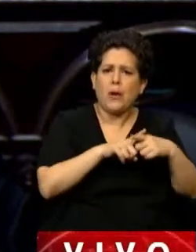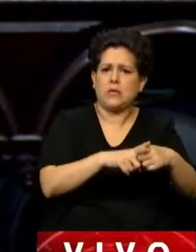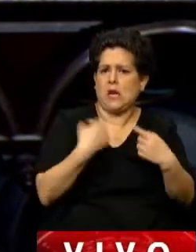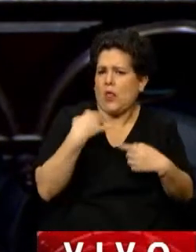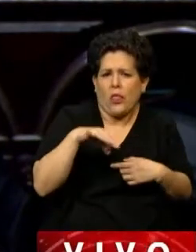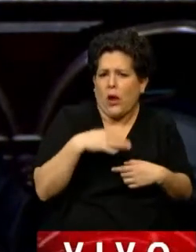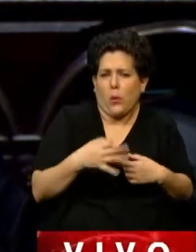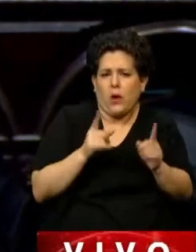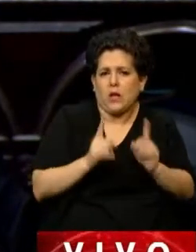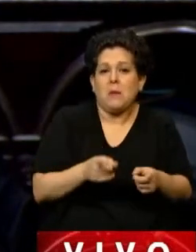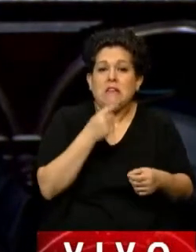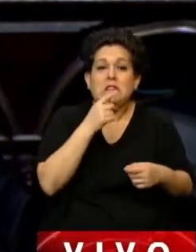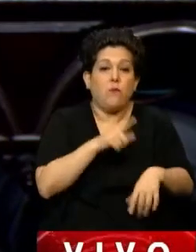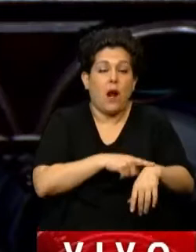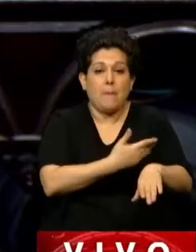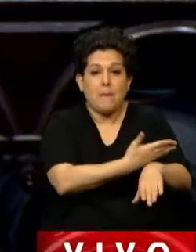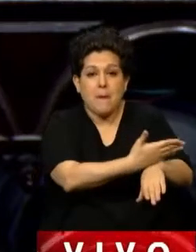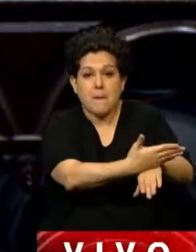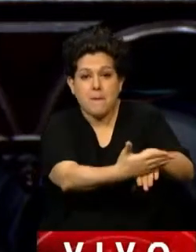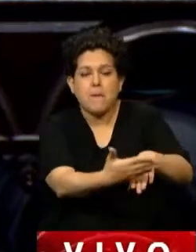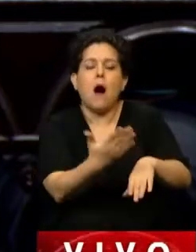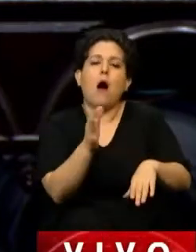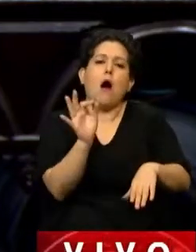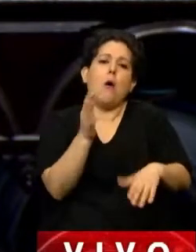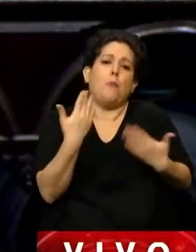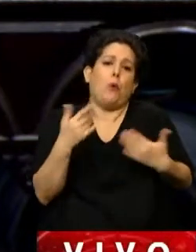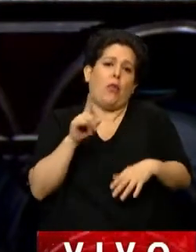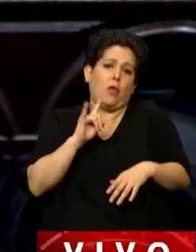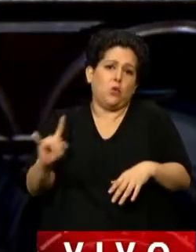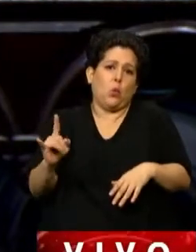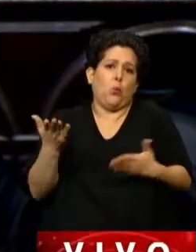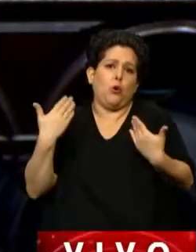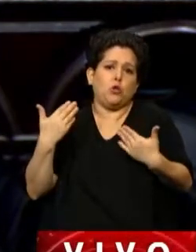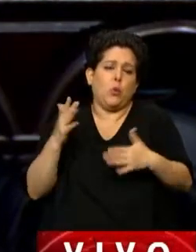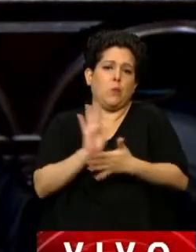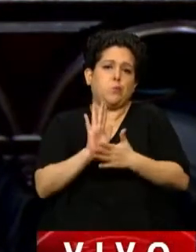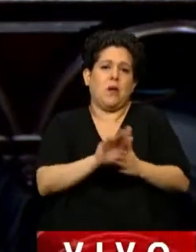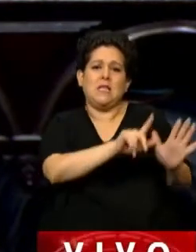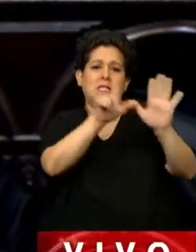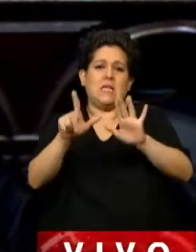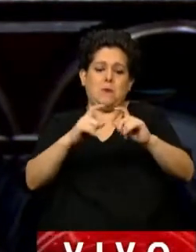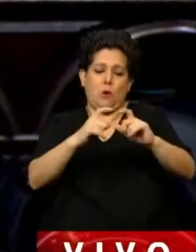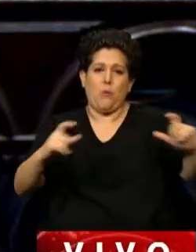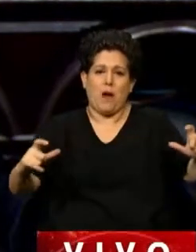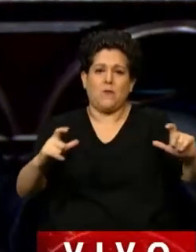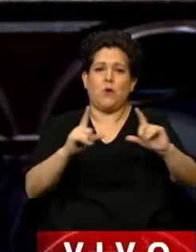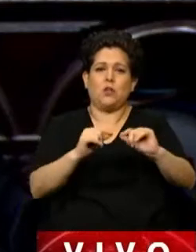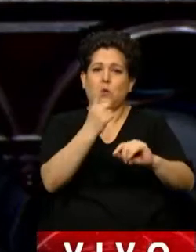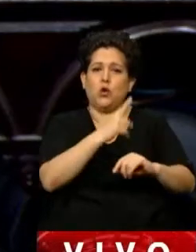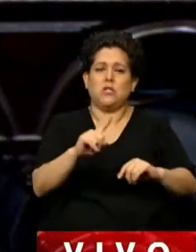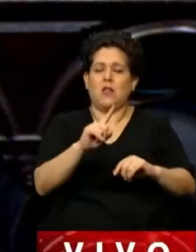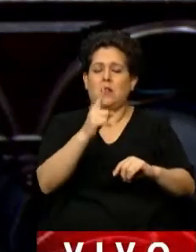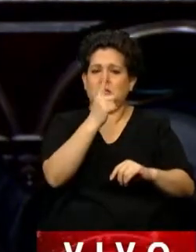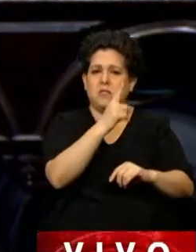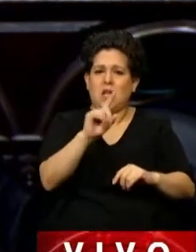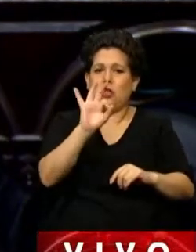existe alguna situación de retardo, a usted le quedará la posibilidad del séptimo párrafo del artículo 106